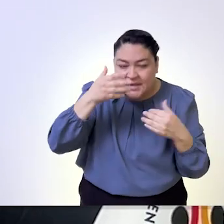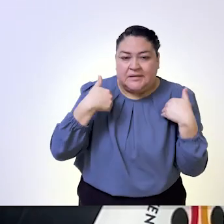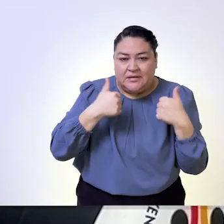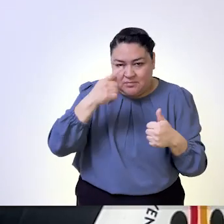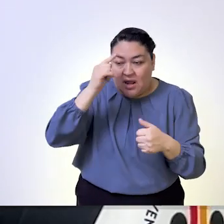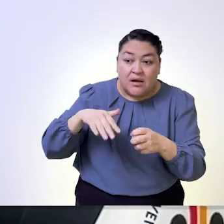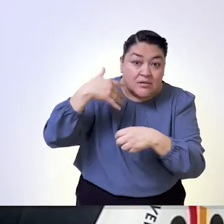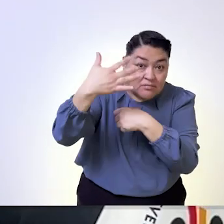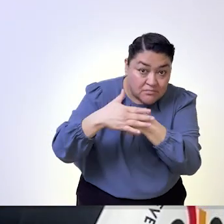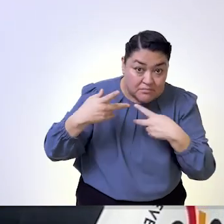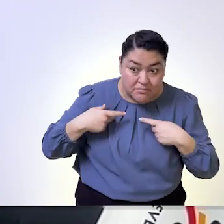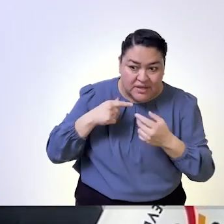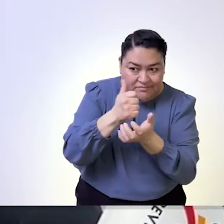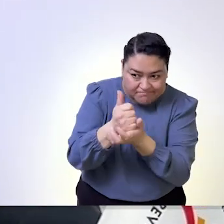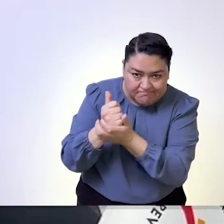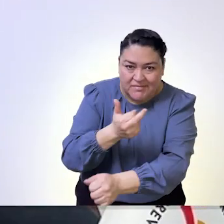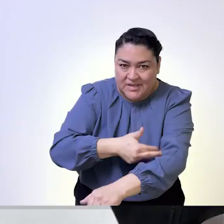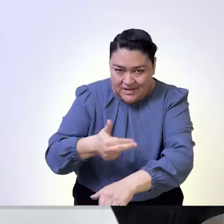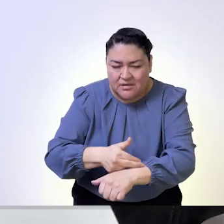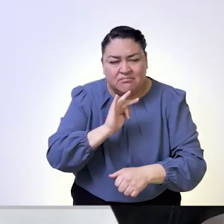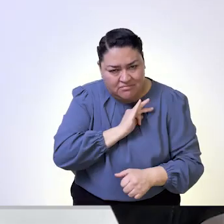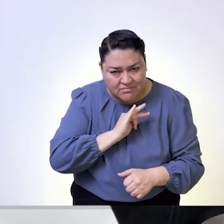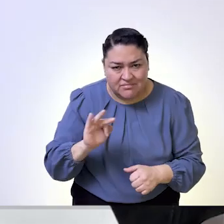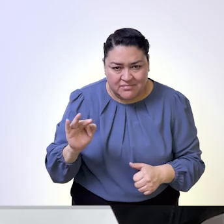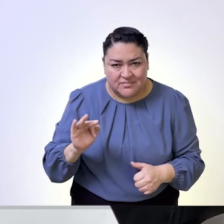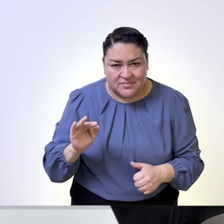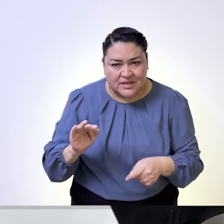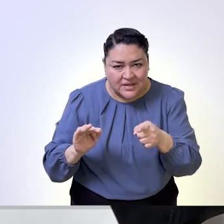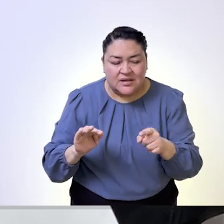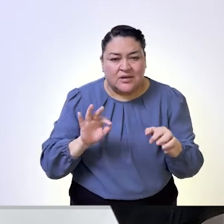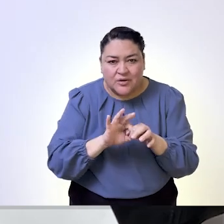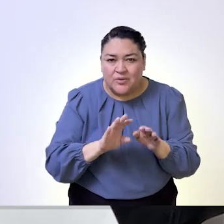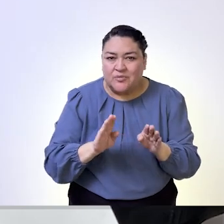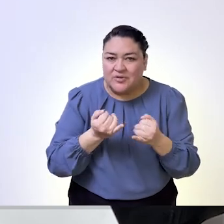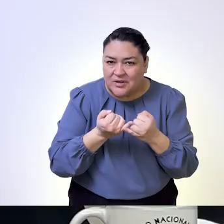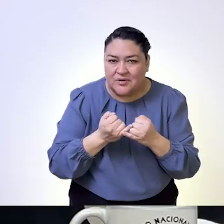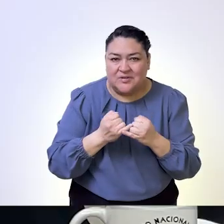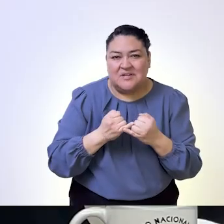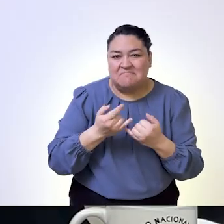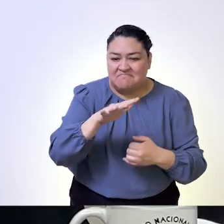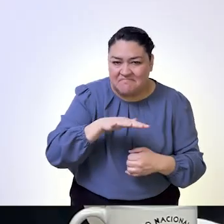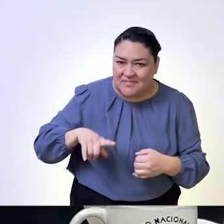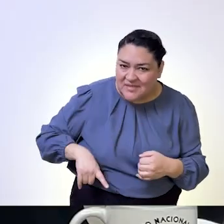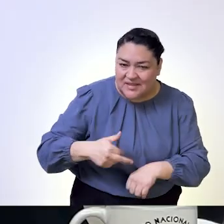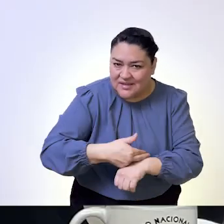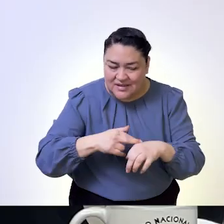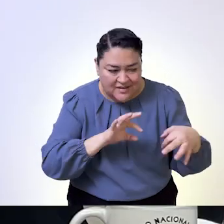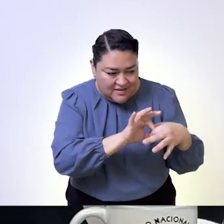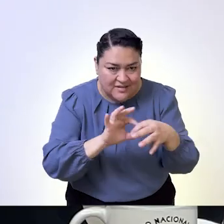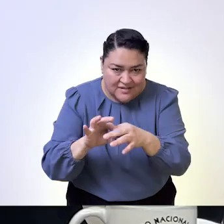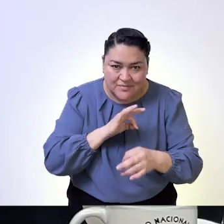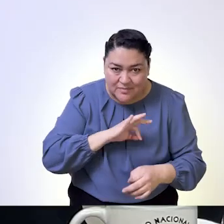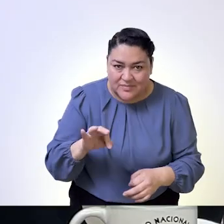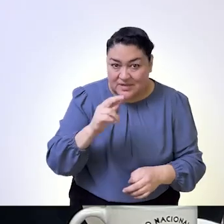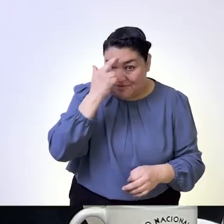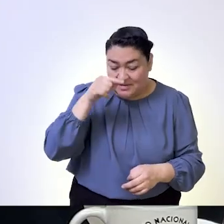Y pues también pues haciendo toda esta sinergia con la Administración Pública Federal.